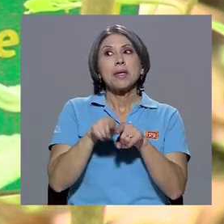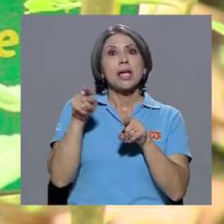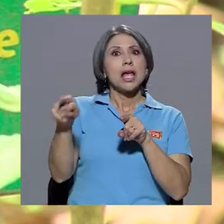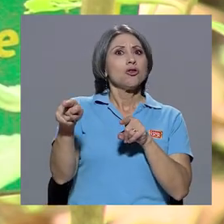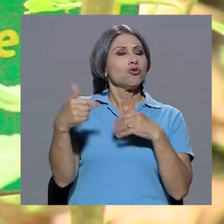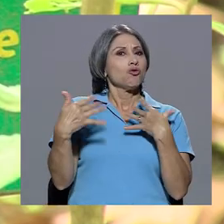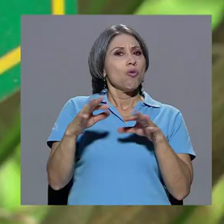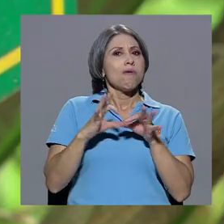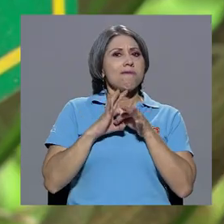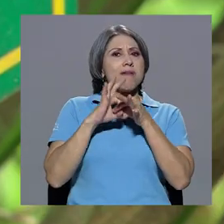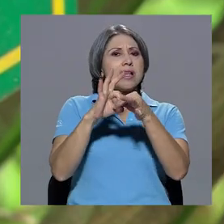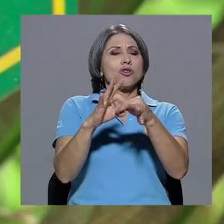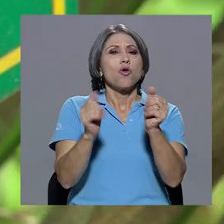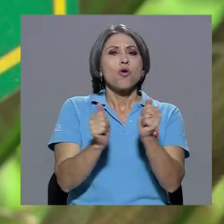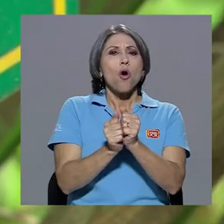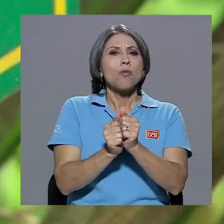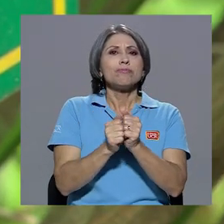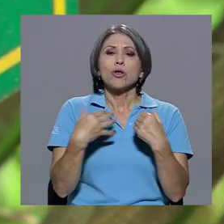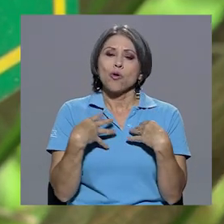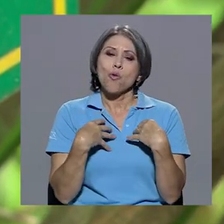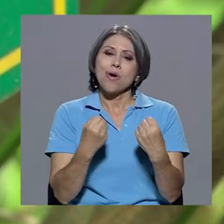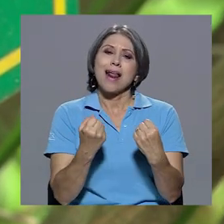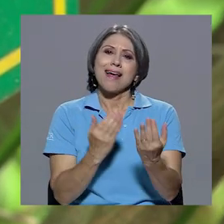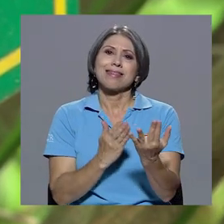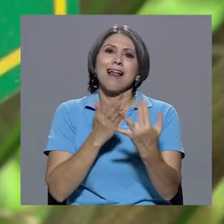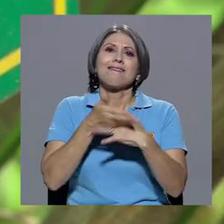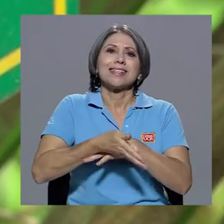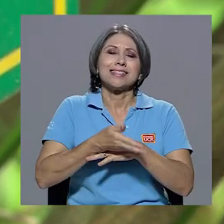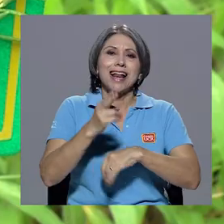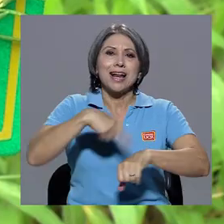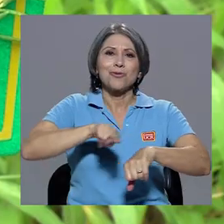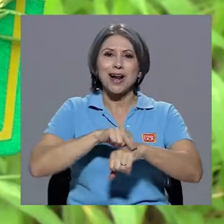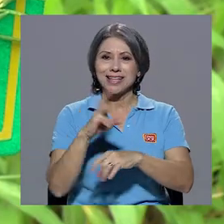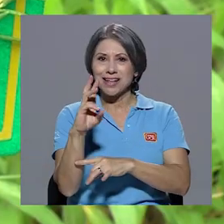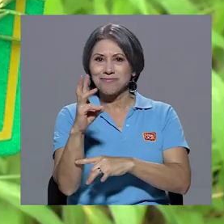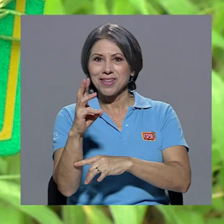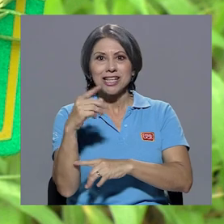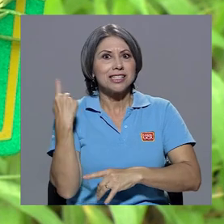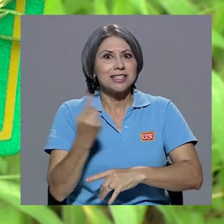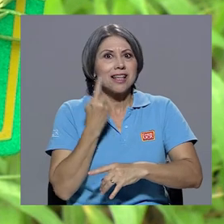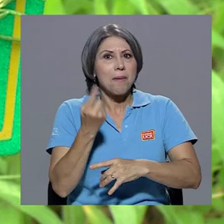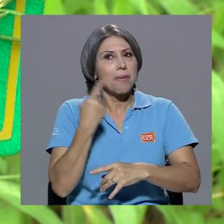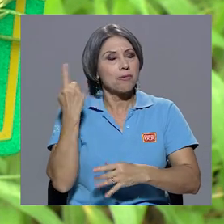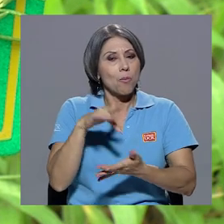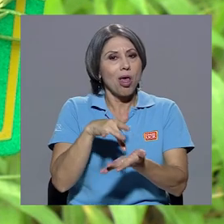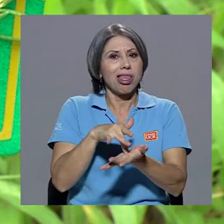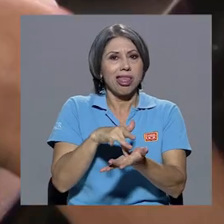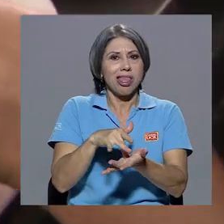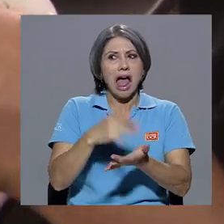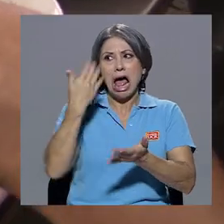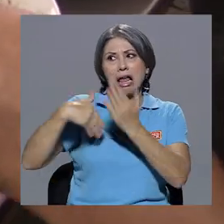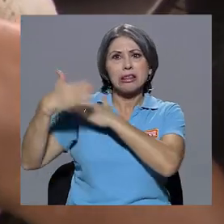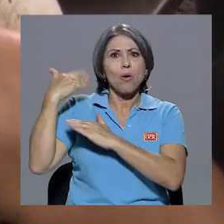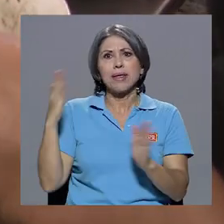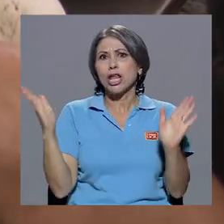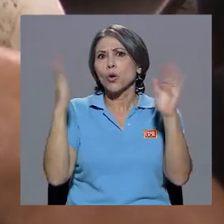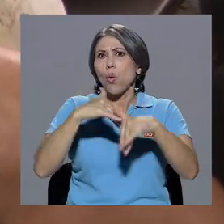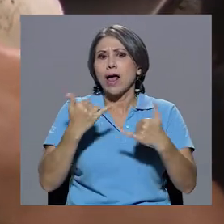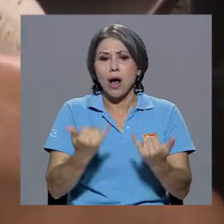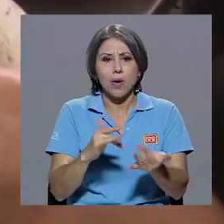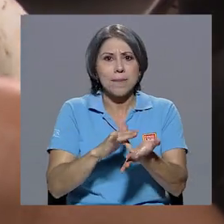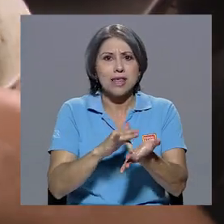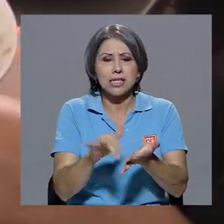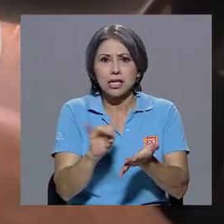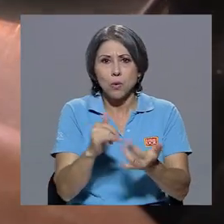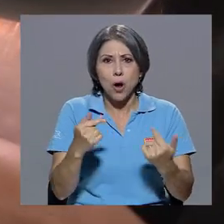relación muy íntima con la cura a través de la naturaleza, a través de las plantas, porque siempre fueron sus remedios, ¿no? Antiguamente no existía todo lo que existe hoy en día.